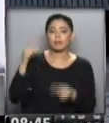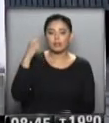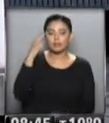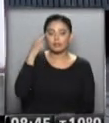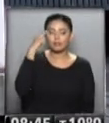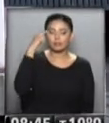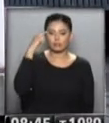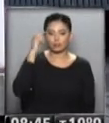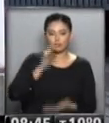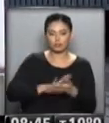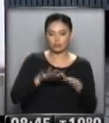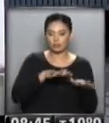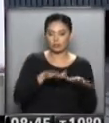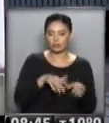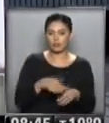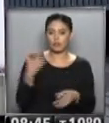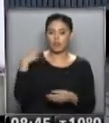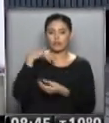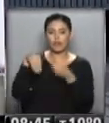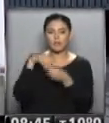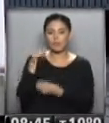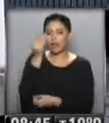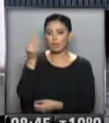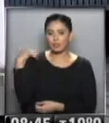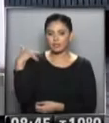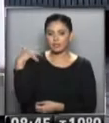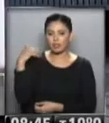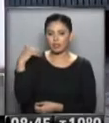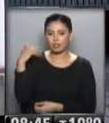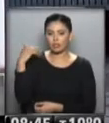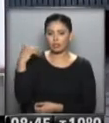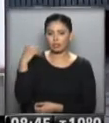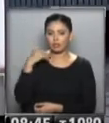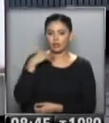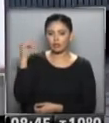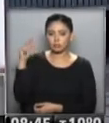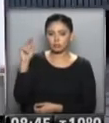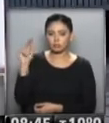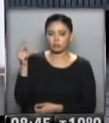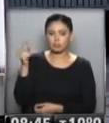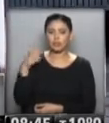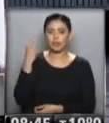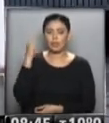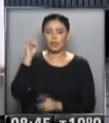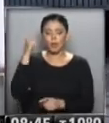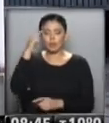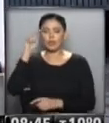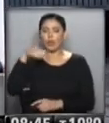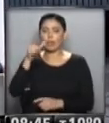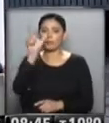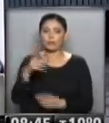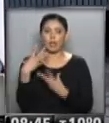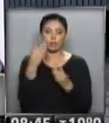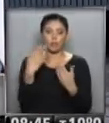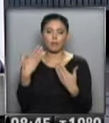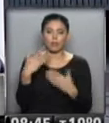conciencia así como estamos esta familia el domingo en medio de su dolor pensó en otros chicos yo ya ni está